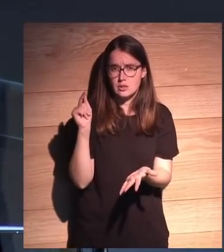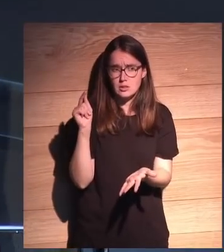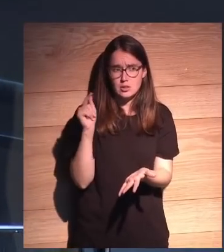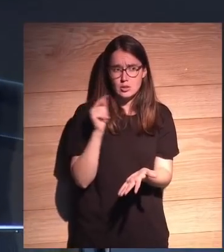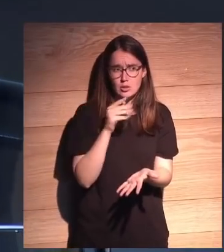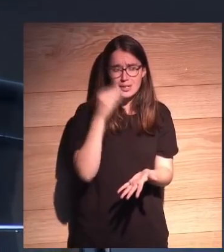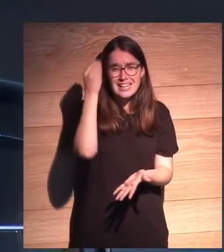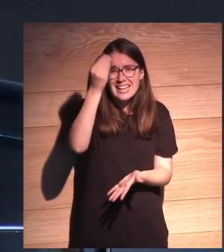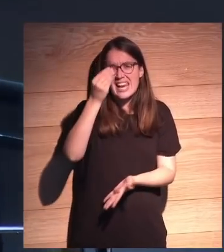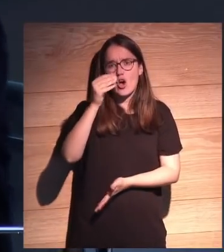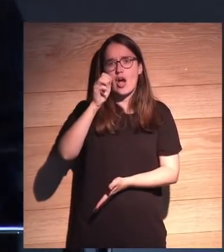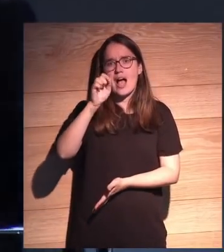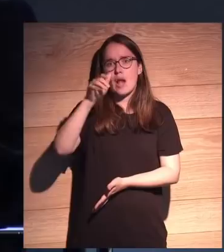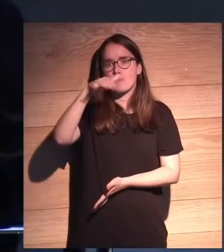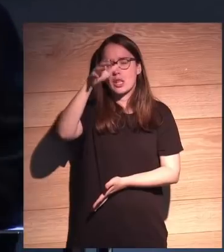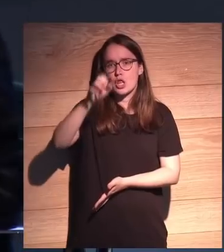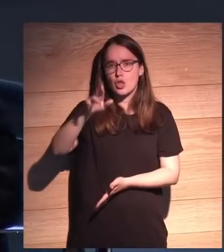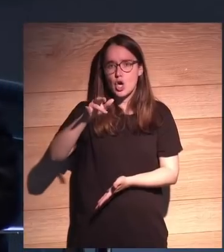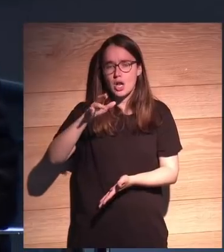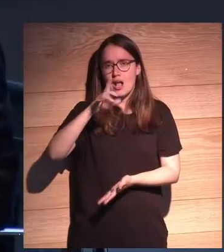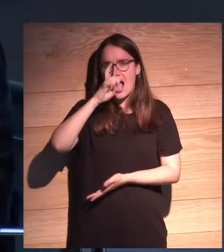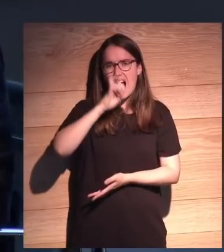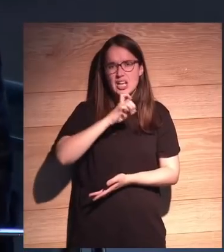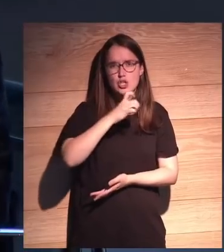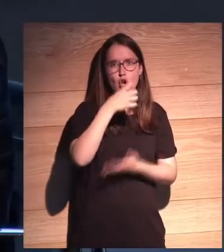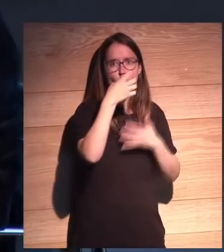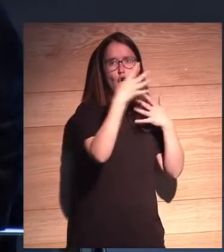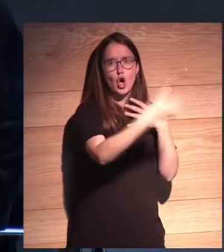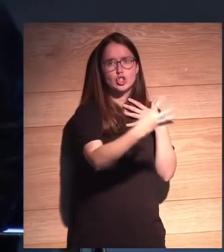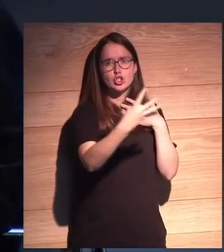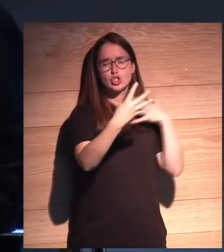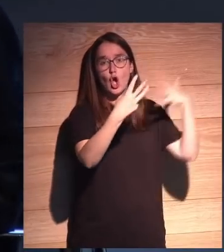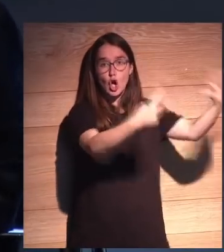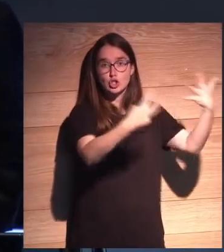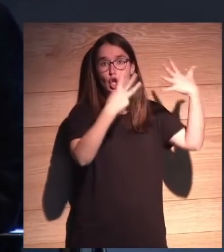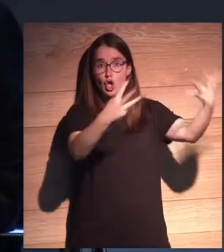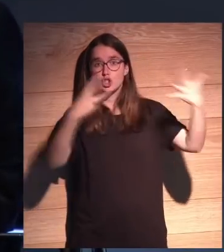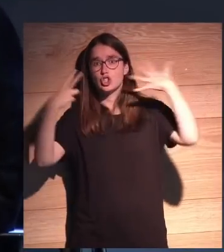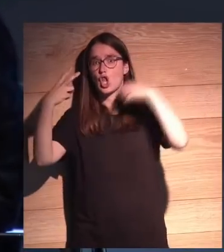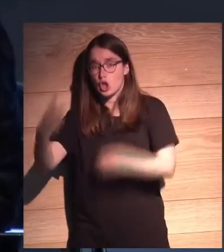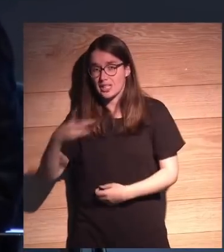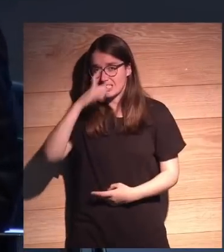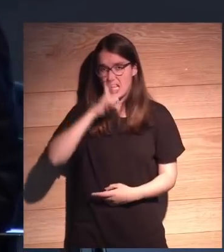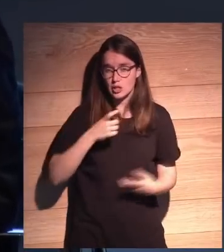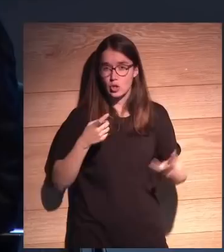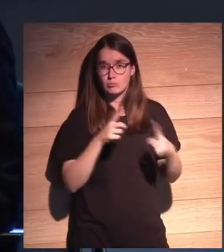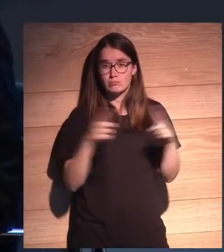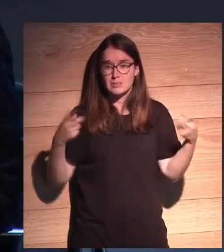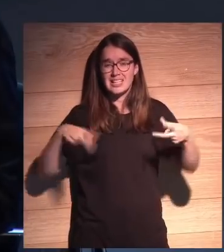creo que fue por Almanzor. Estamos en el año 882 y en ese año se termina una